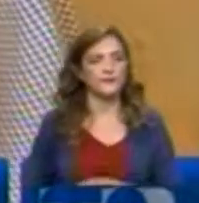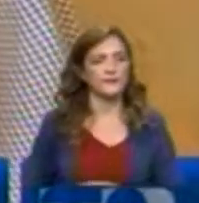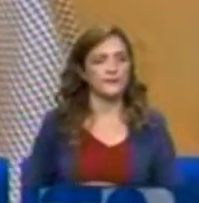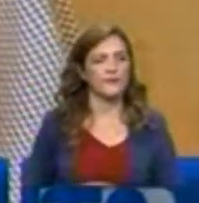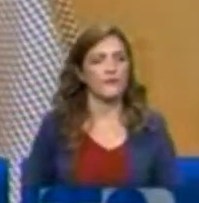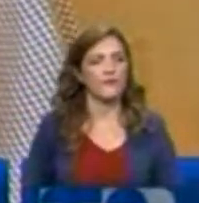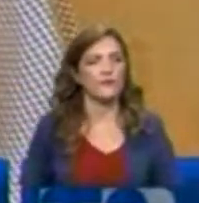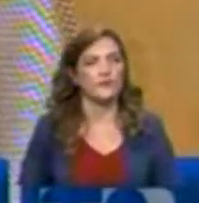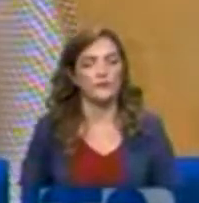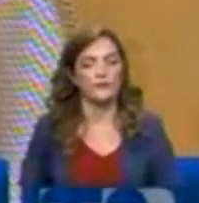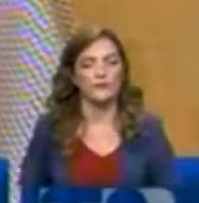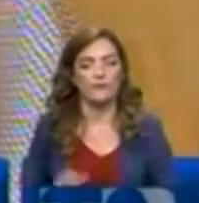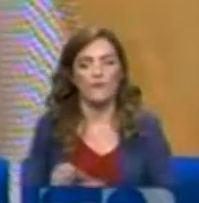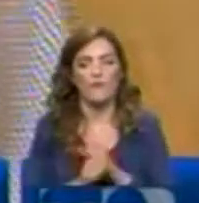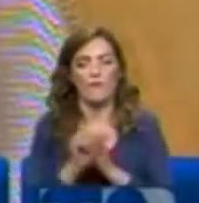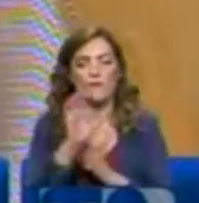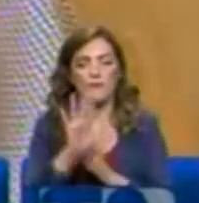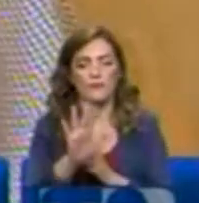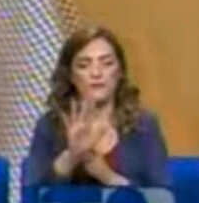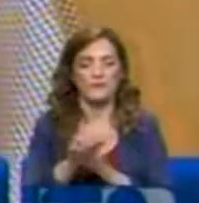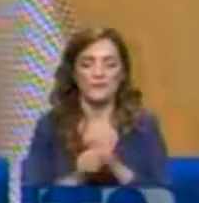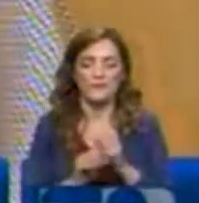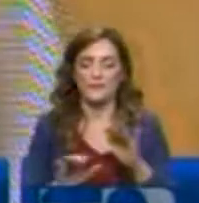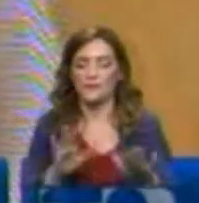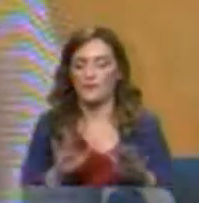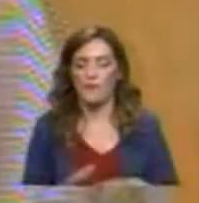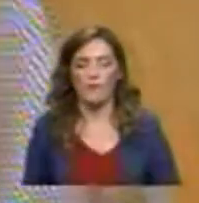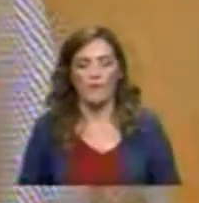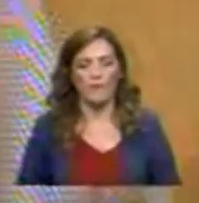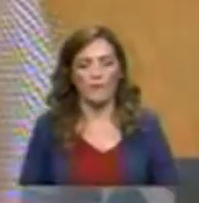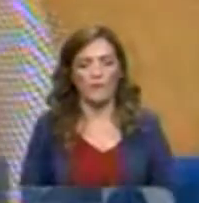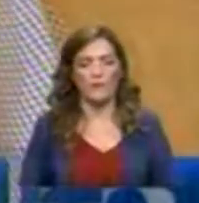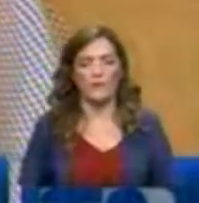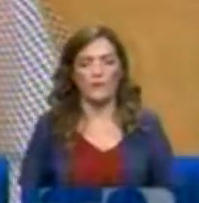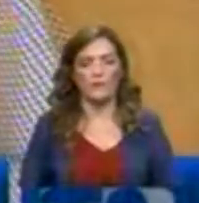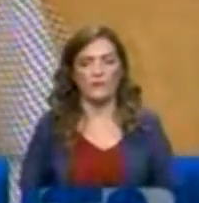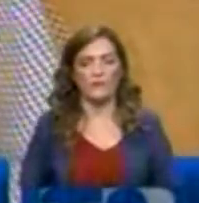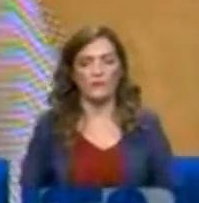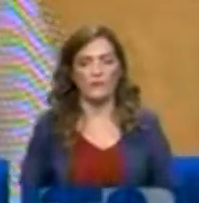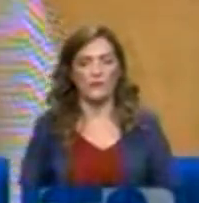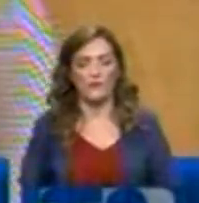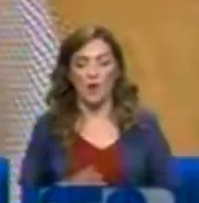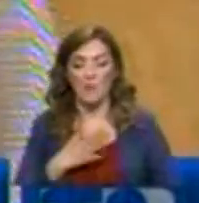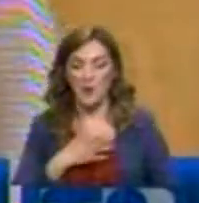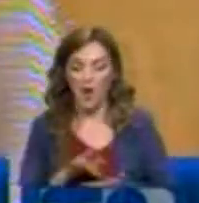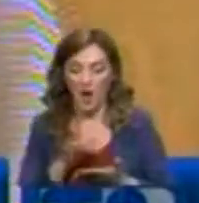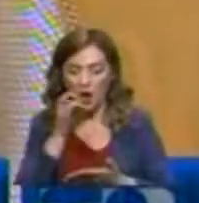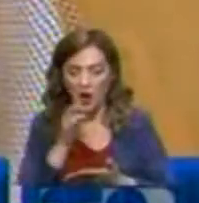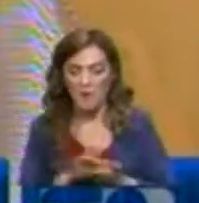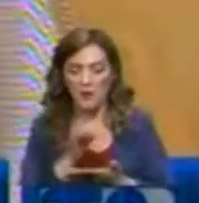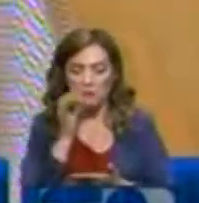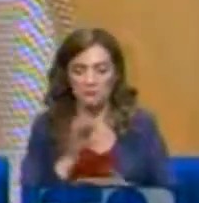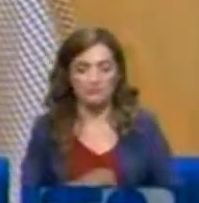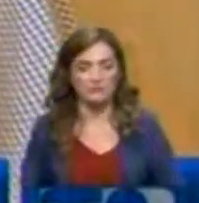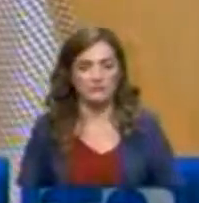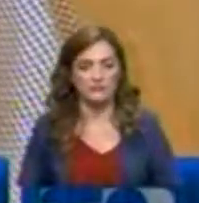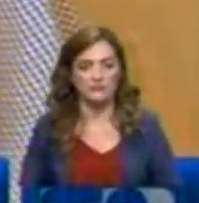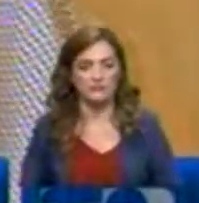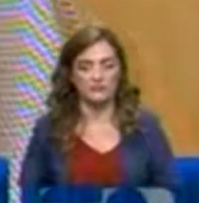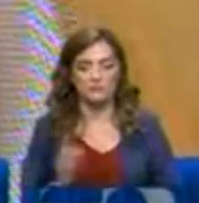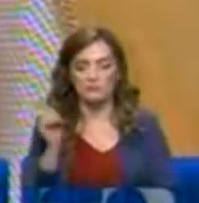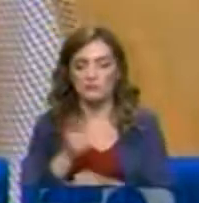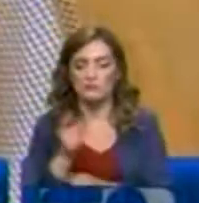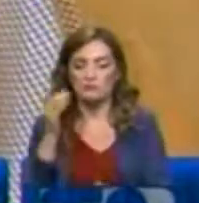hace 5 años, 6 años más o menos. Yo recibía una medicación que fue suspendida la